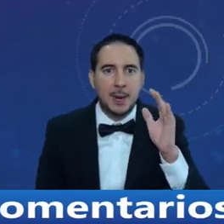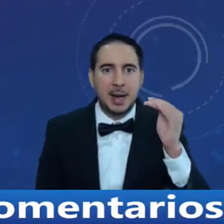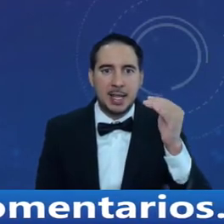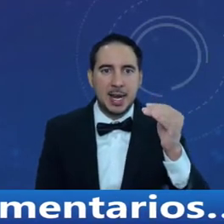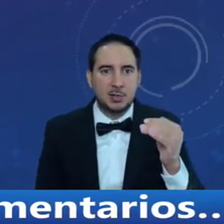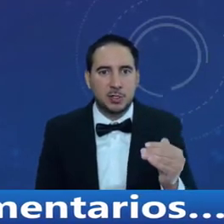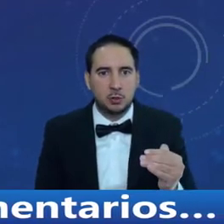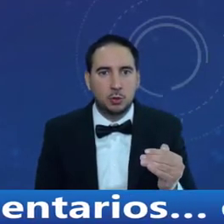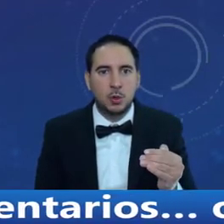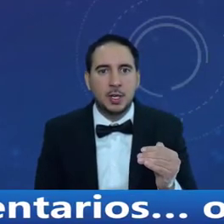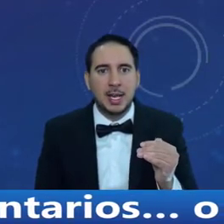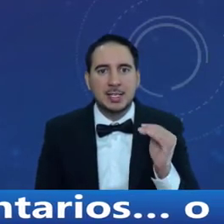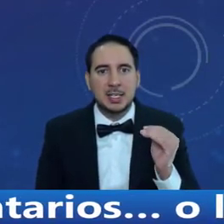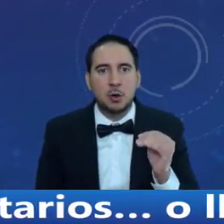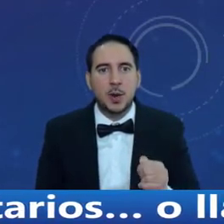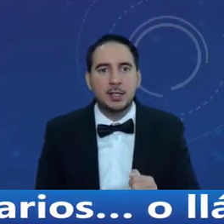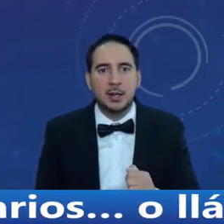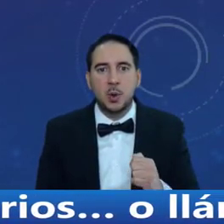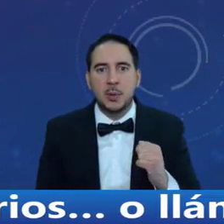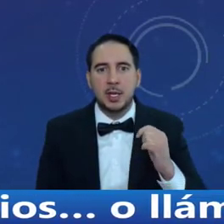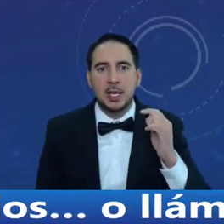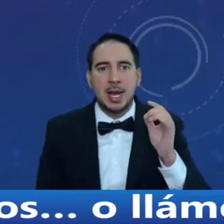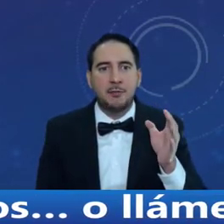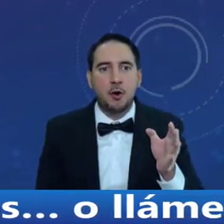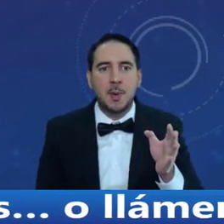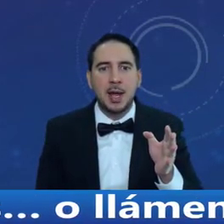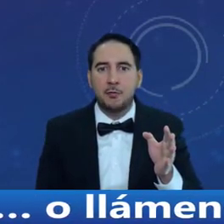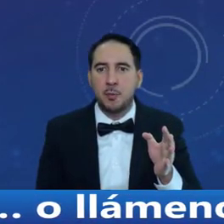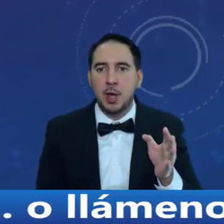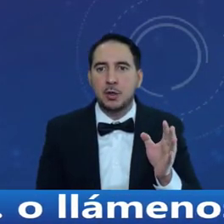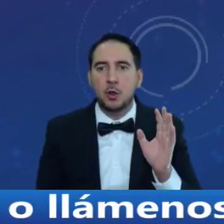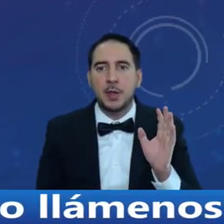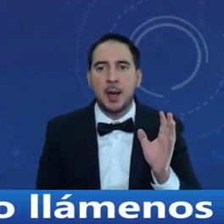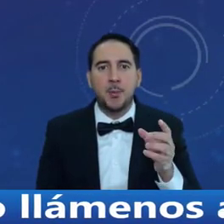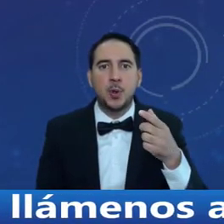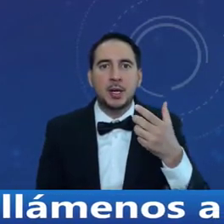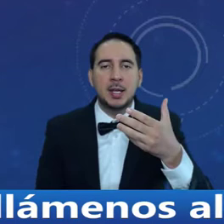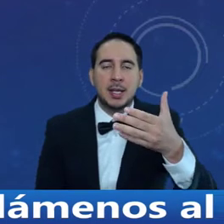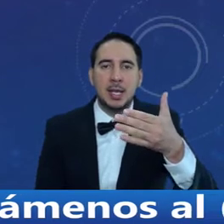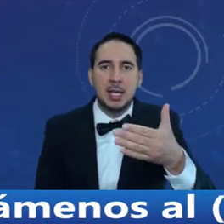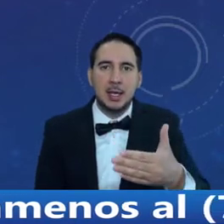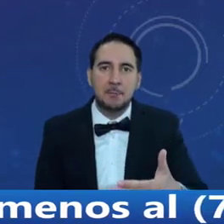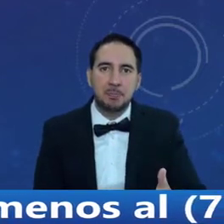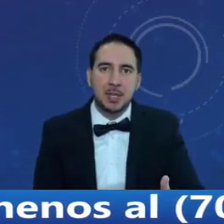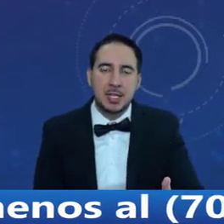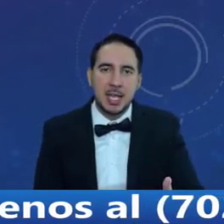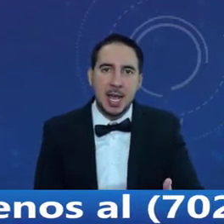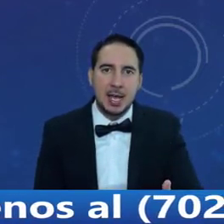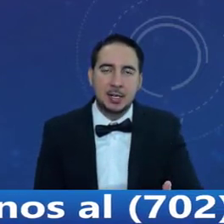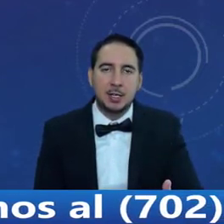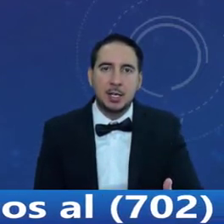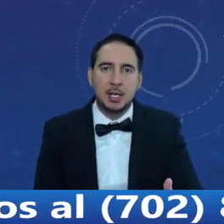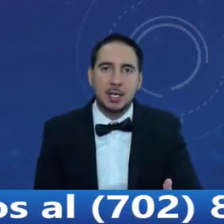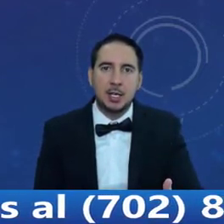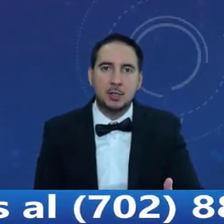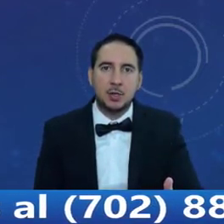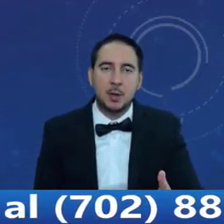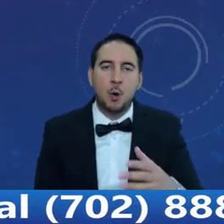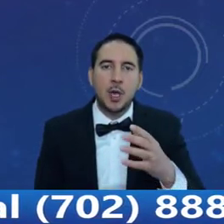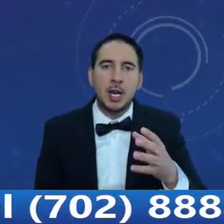forma para rellenar la solicitud. Que es la 549. La forma, el formulario donde va a poder llenar